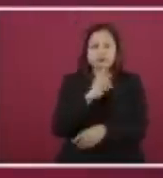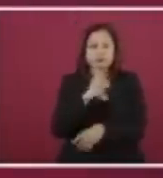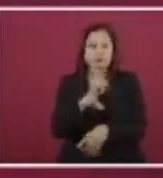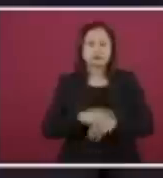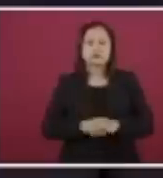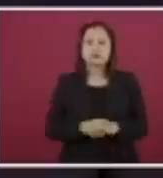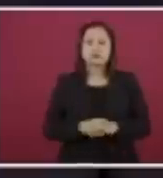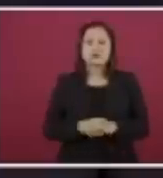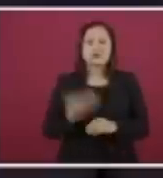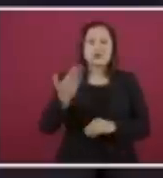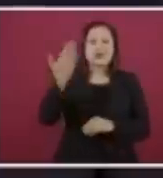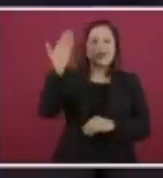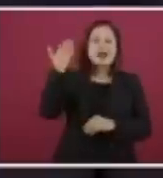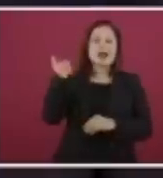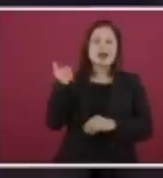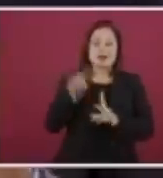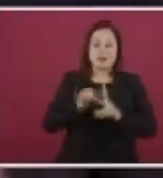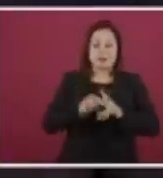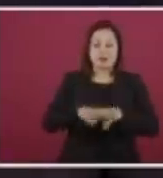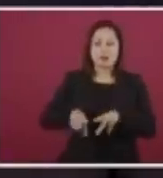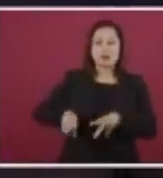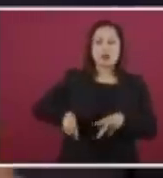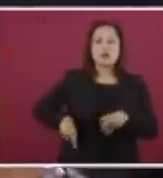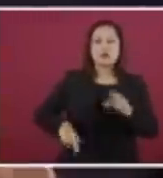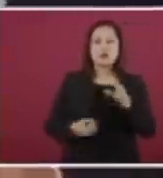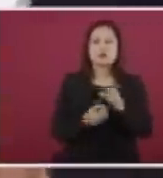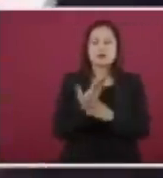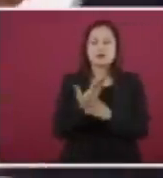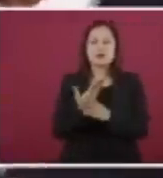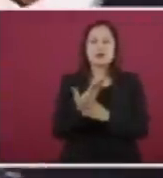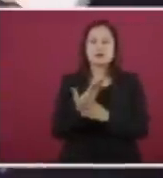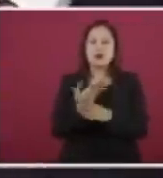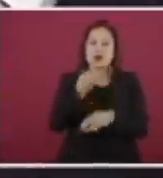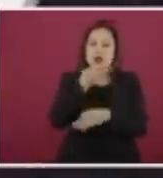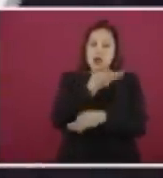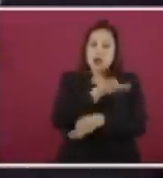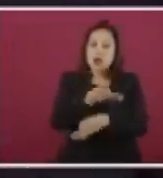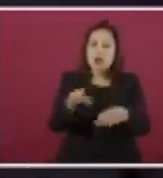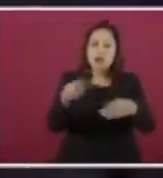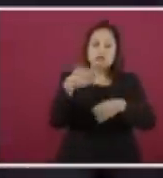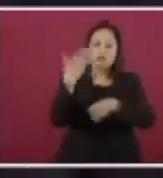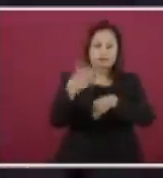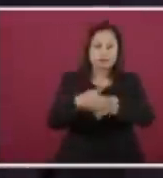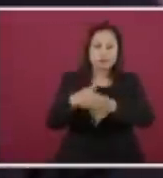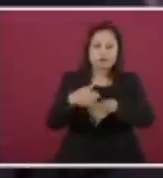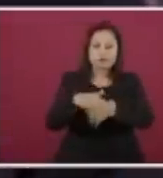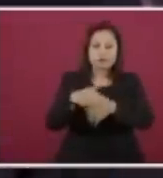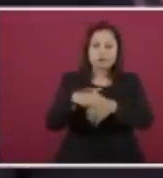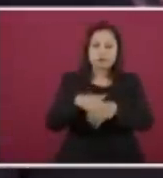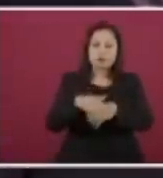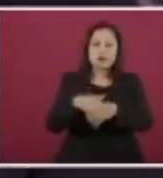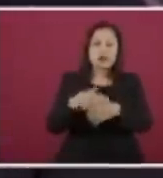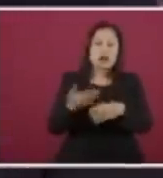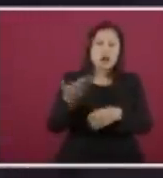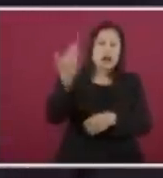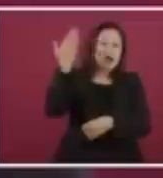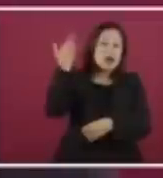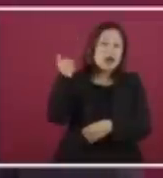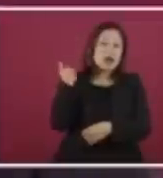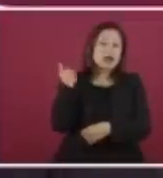desde el inicio del gobierno que se suspendían las plazas que había creado Calderón,